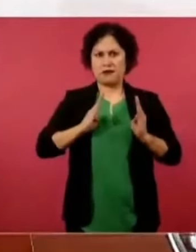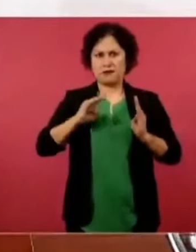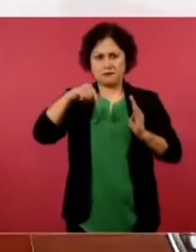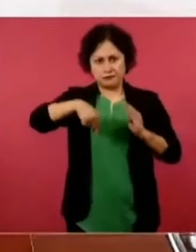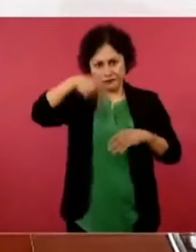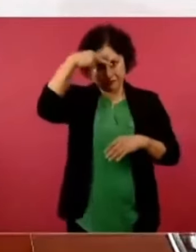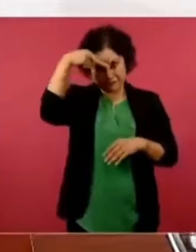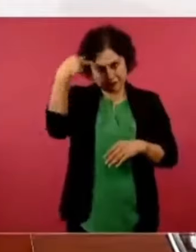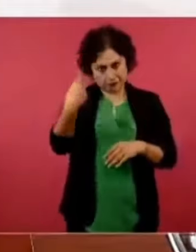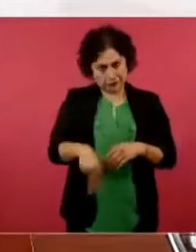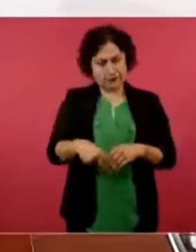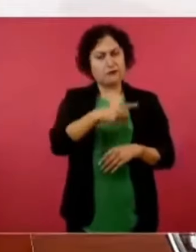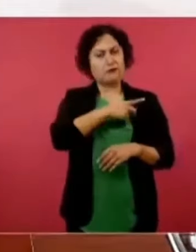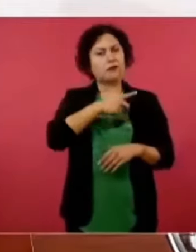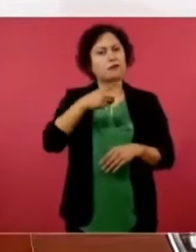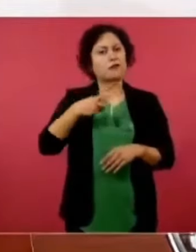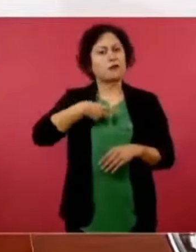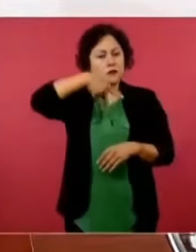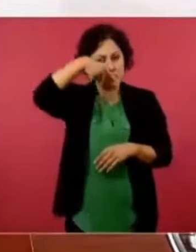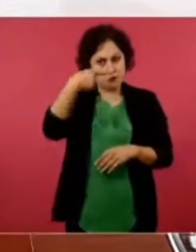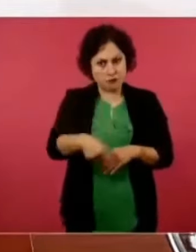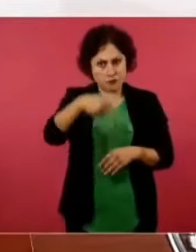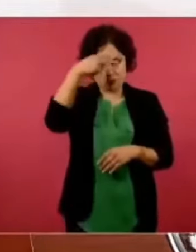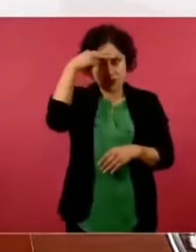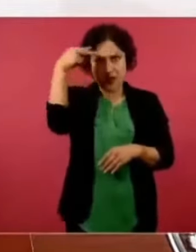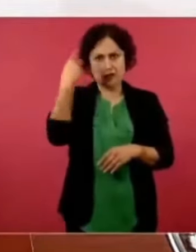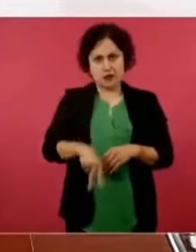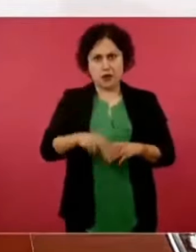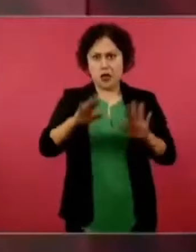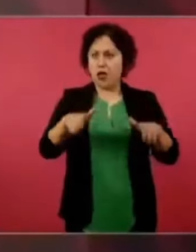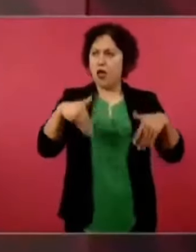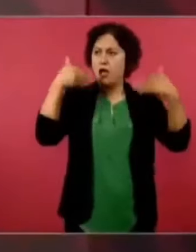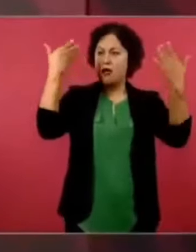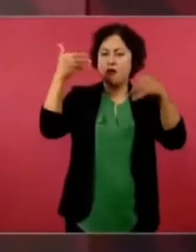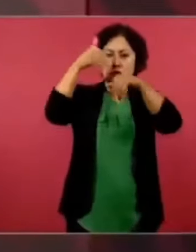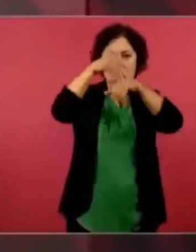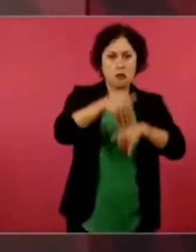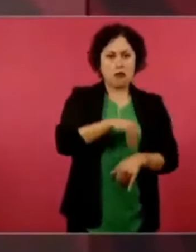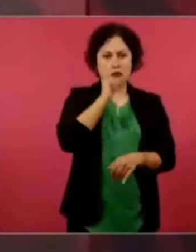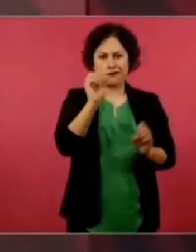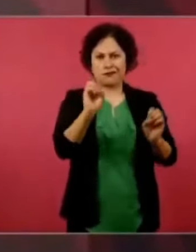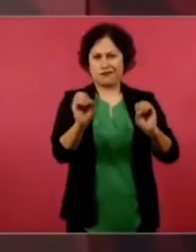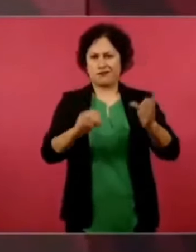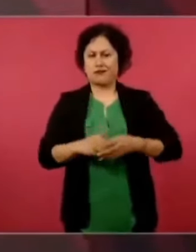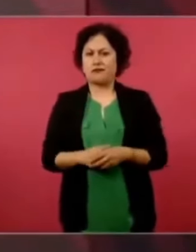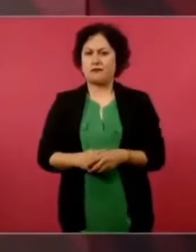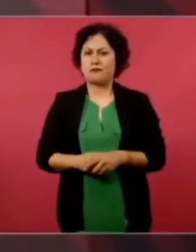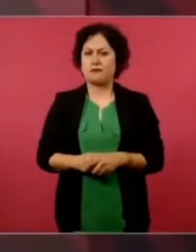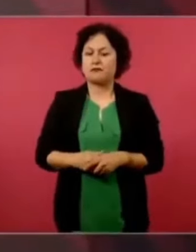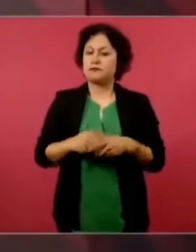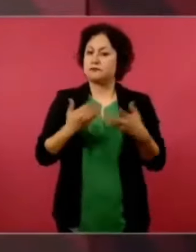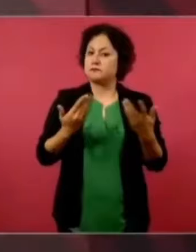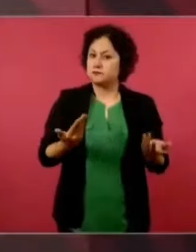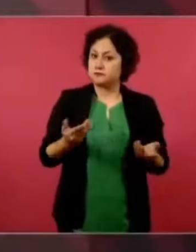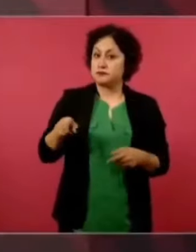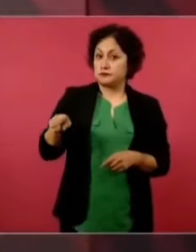entonces Tom Aron marinos en Estados Unidos los